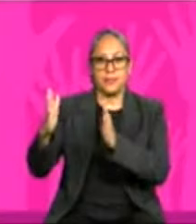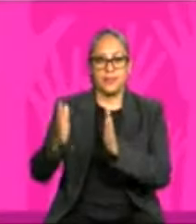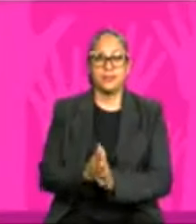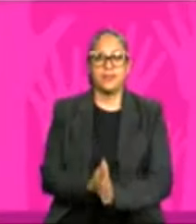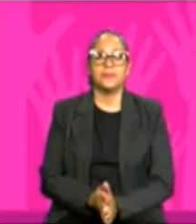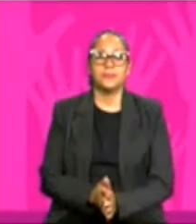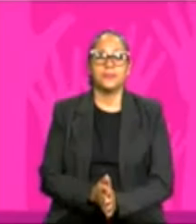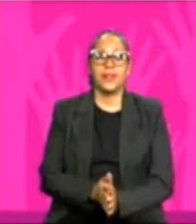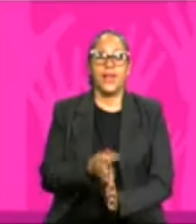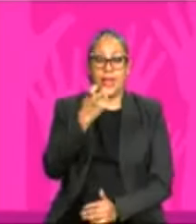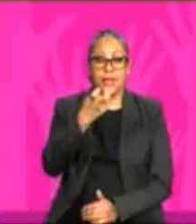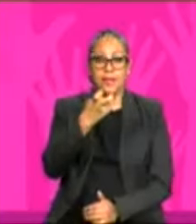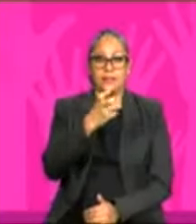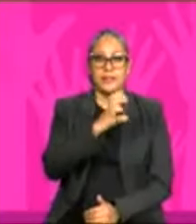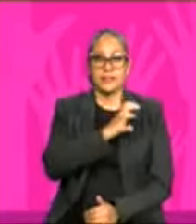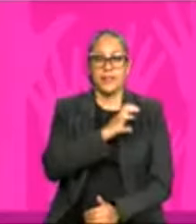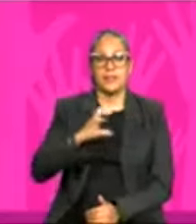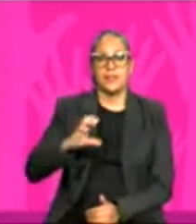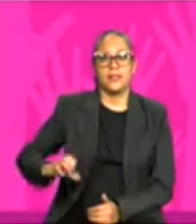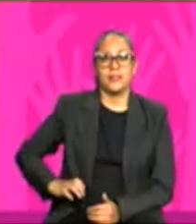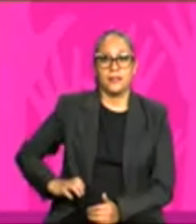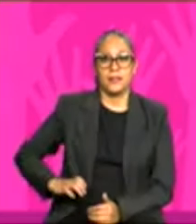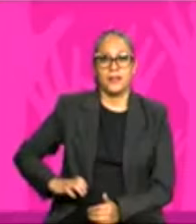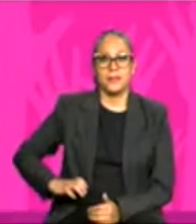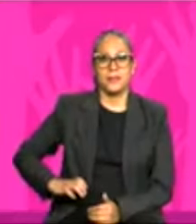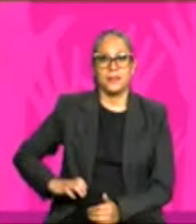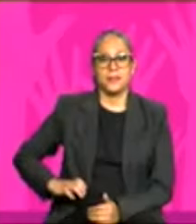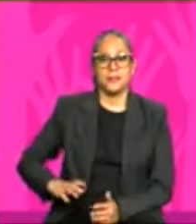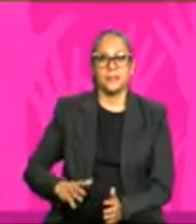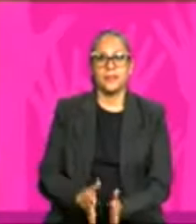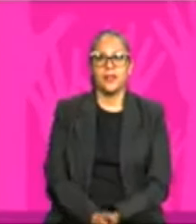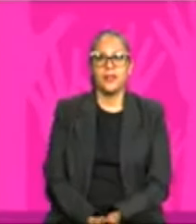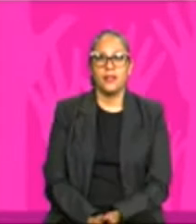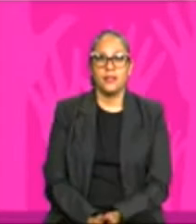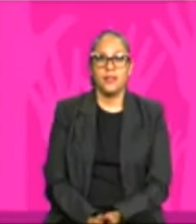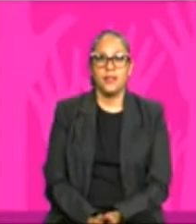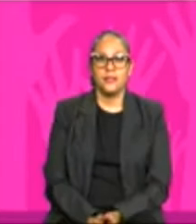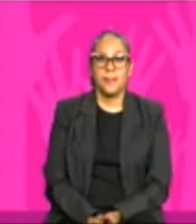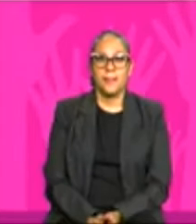2 rondas. Las candidatas ofrecerán 3 minutos.